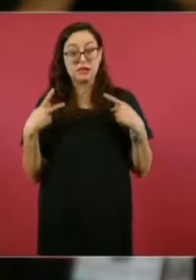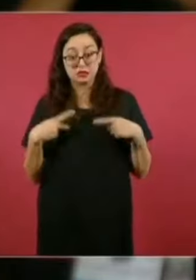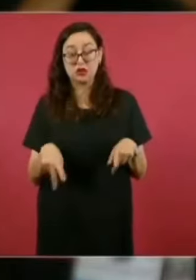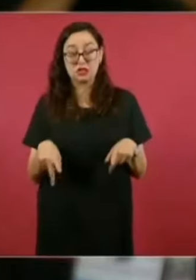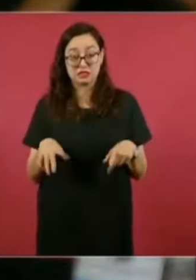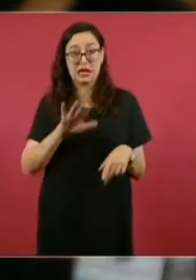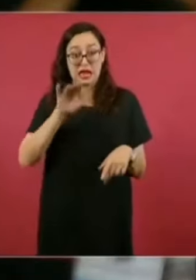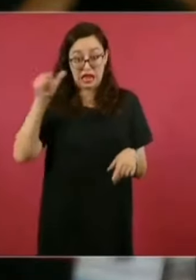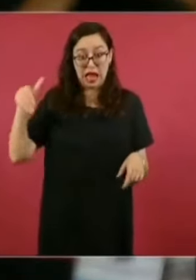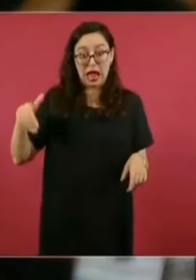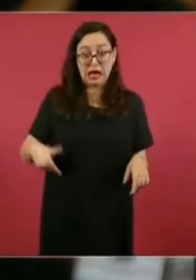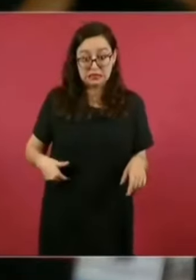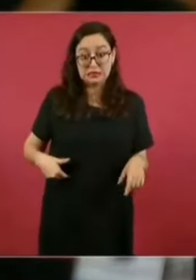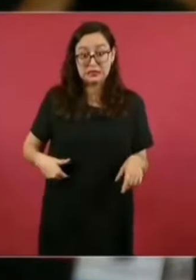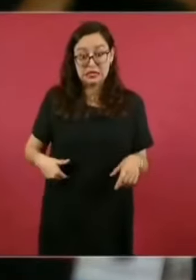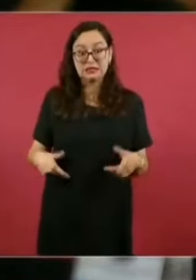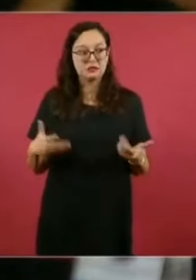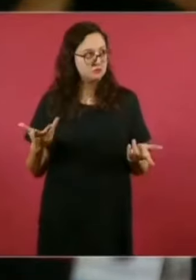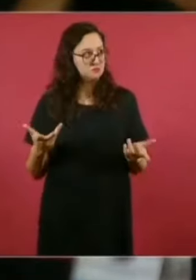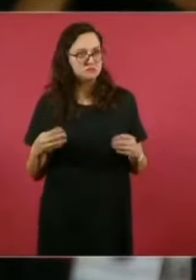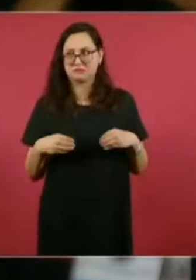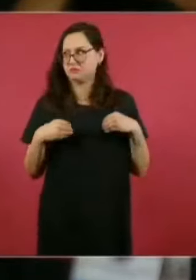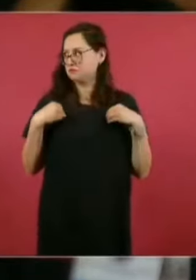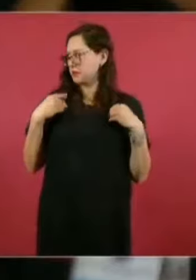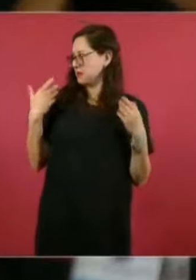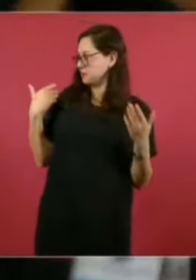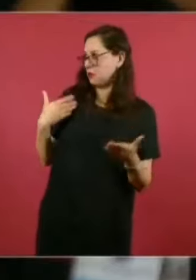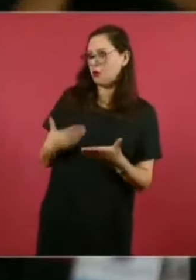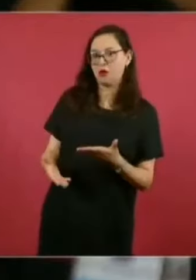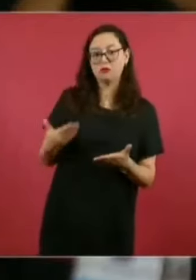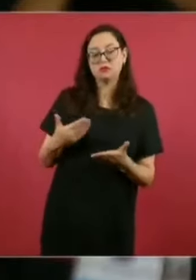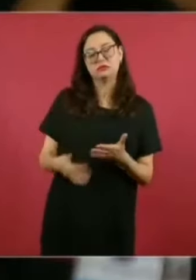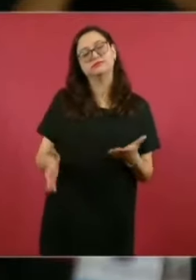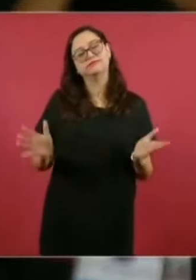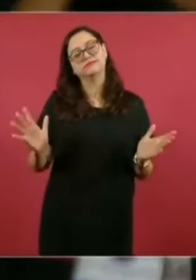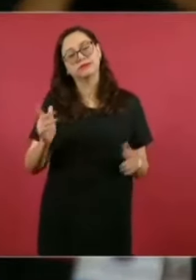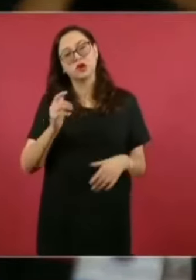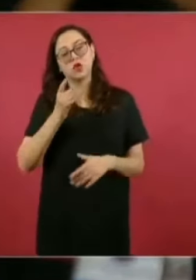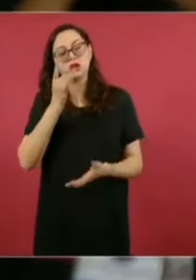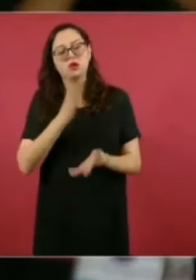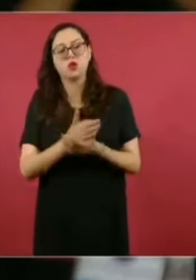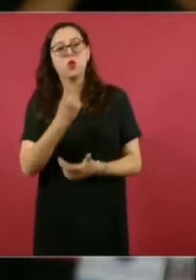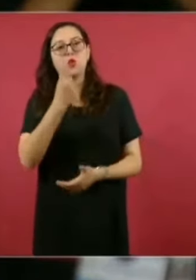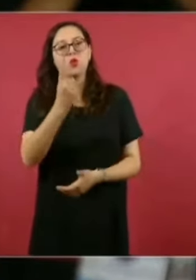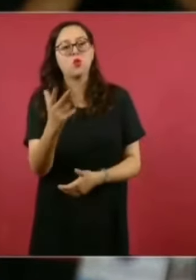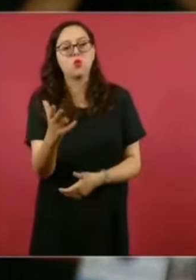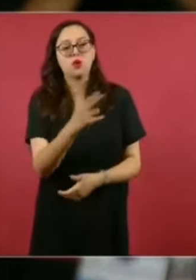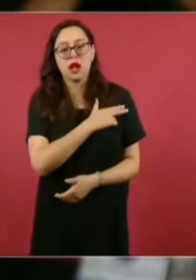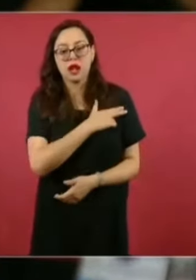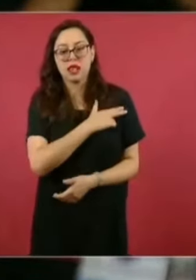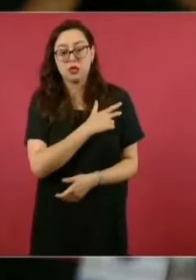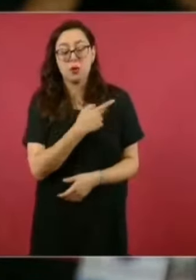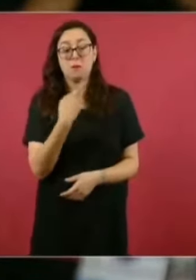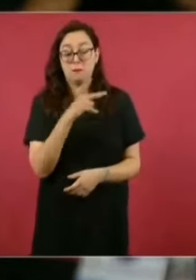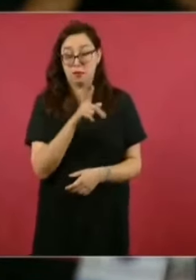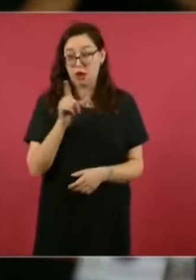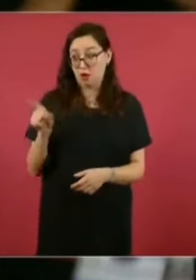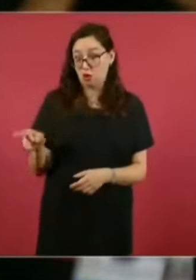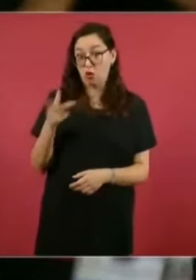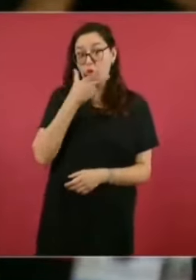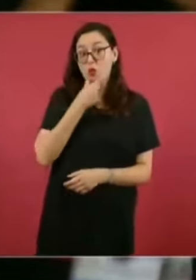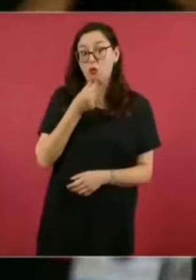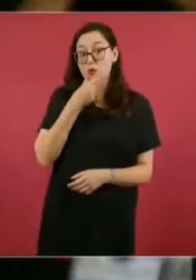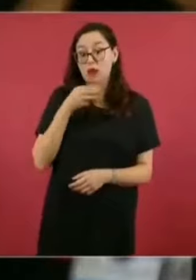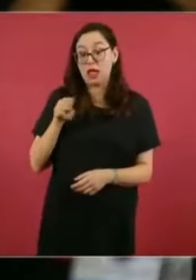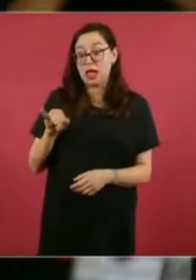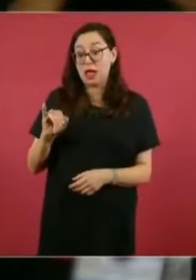diciembre de 2001, y lo estamos contando. Solamente el piloto resultó dañado de una rodilla. Pero Melquiades Morales deja el